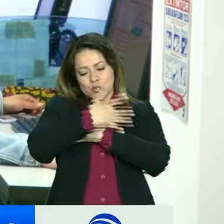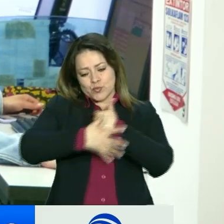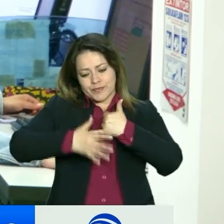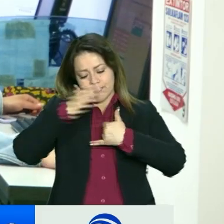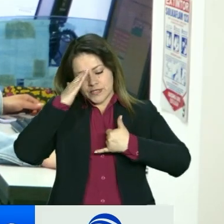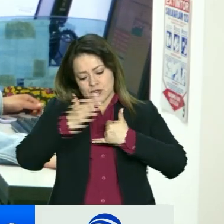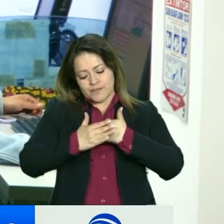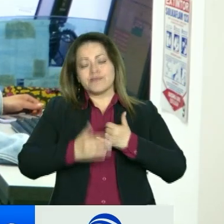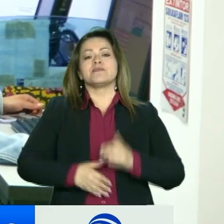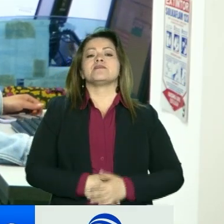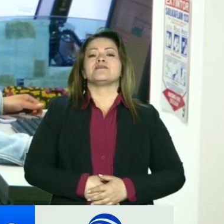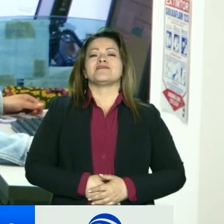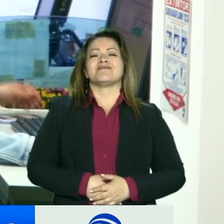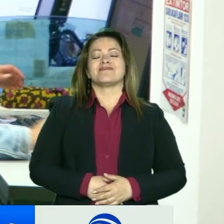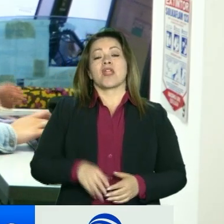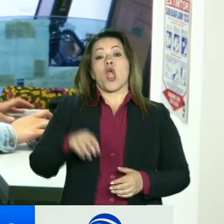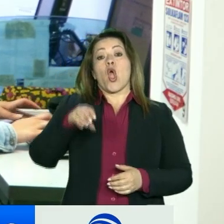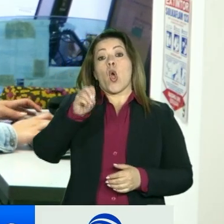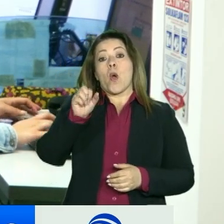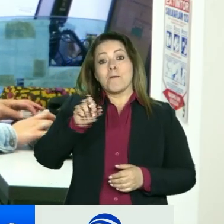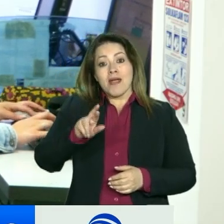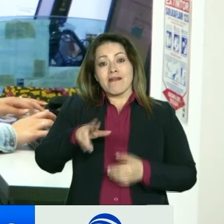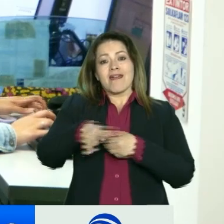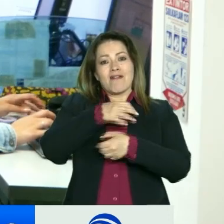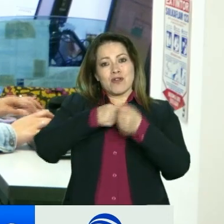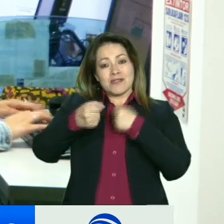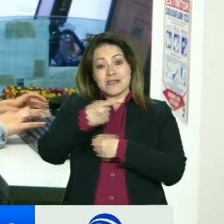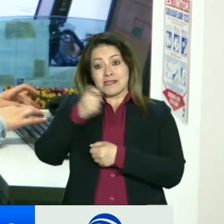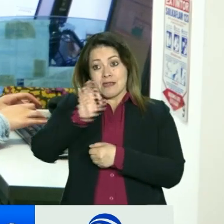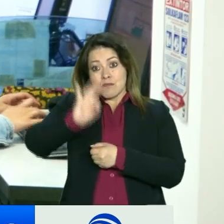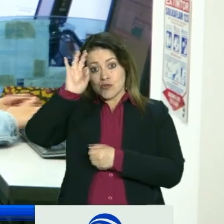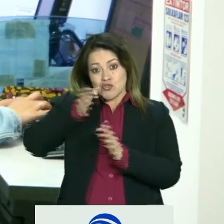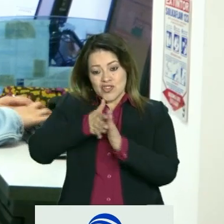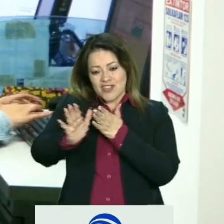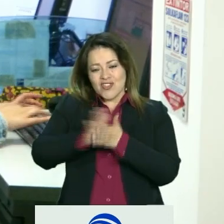materia política desde la sala de redacción. Omar Alejandro Hernández, Cable Noticias, 100% Noticias.